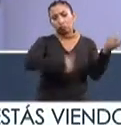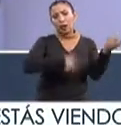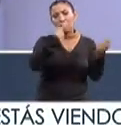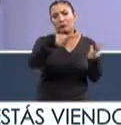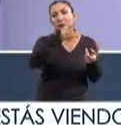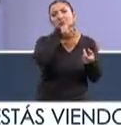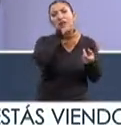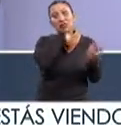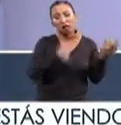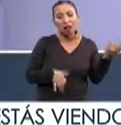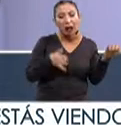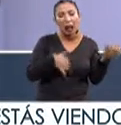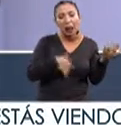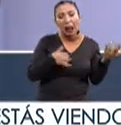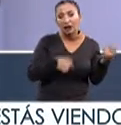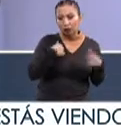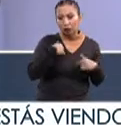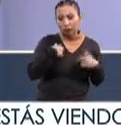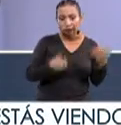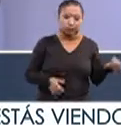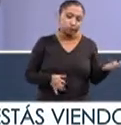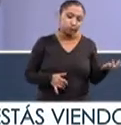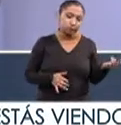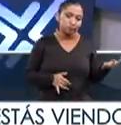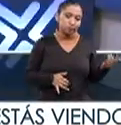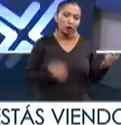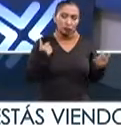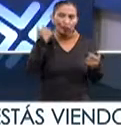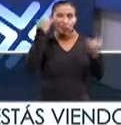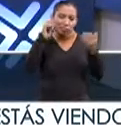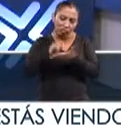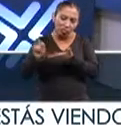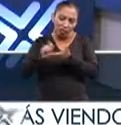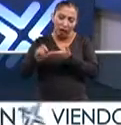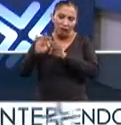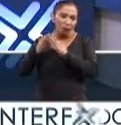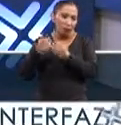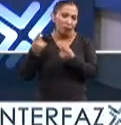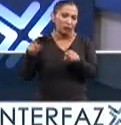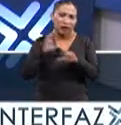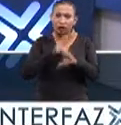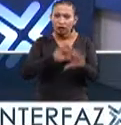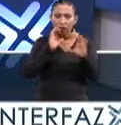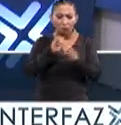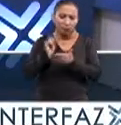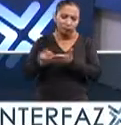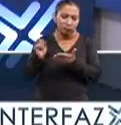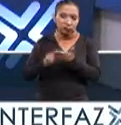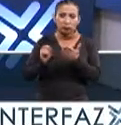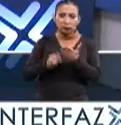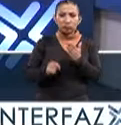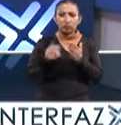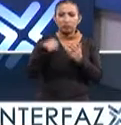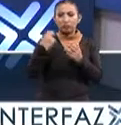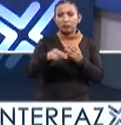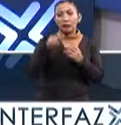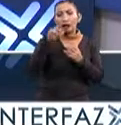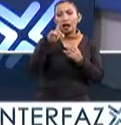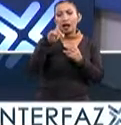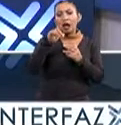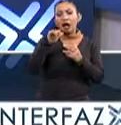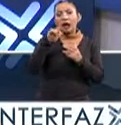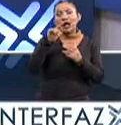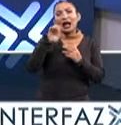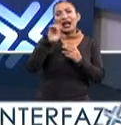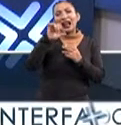de mis papás, tocando guitarra. Soy guitarrista, compongo diferentes estilos de música, canciones. Hasta tengo una banda que se llama Love Electric, que es